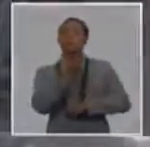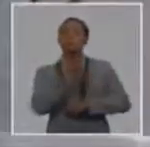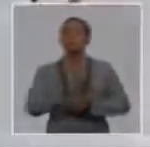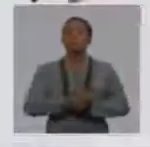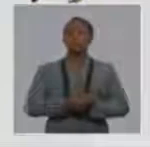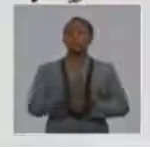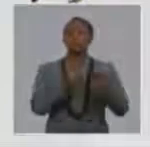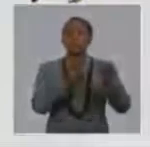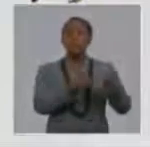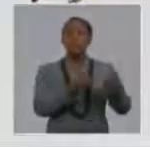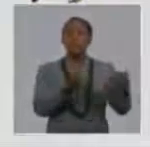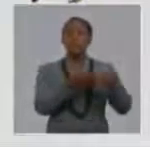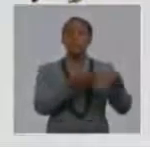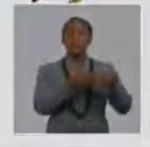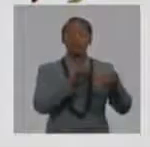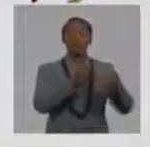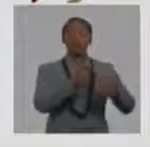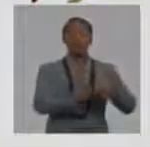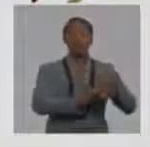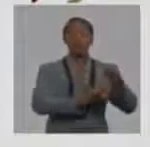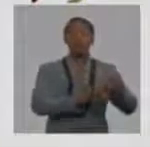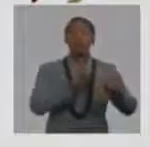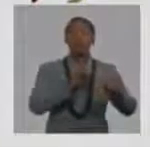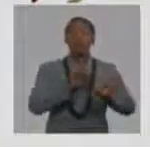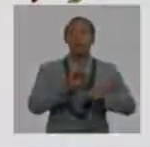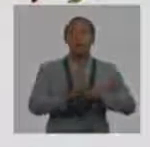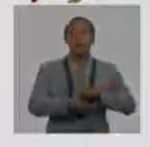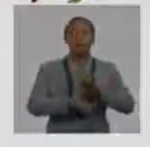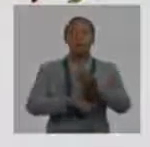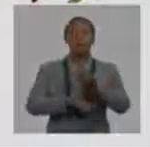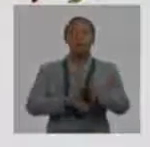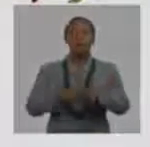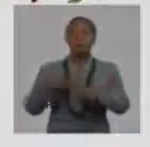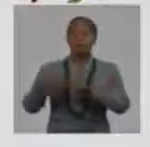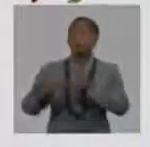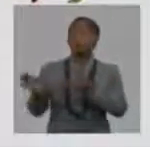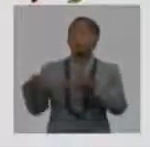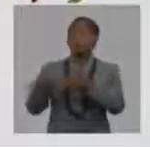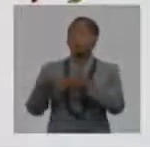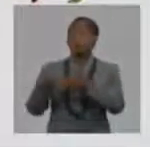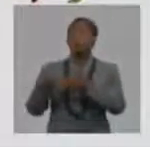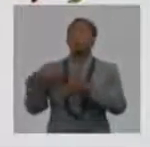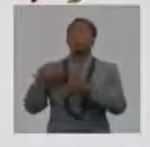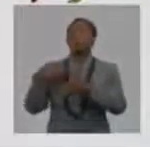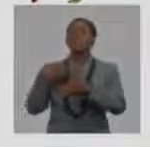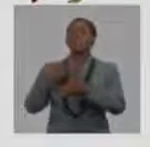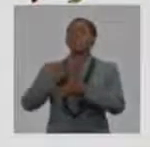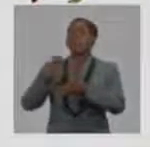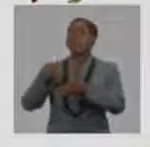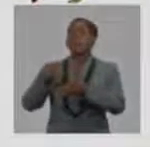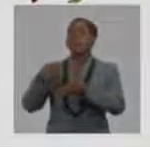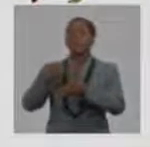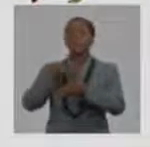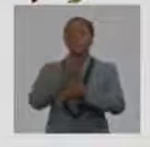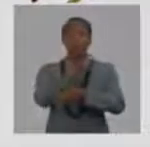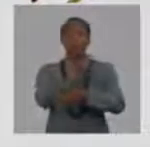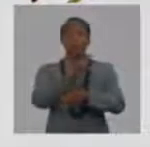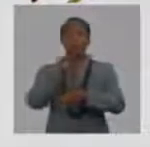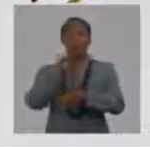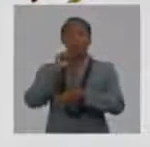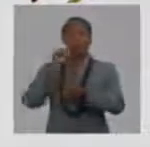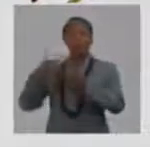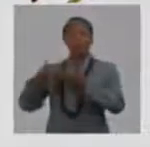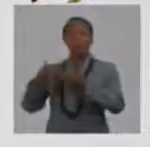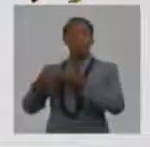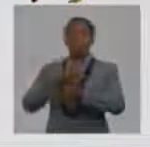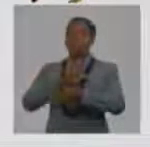están en fase internacional, como se ve ahí en el mapa. Y esas patentes, en